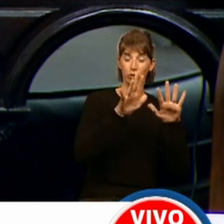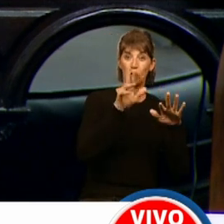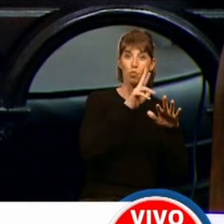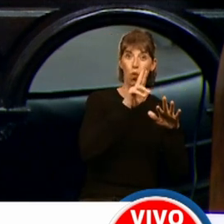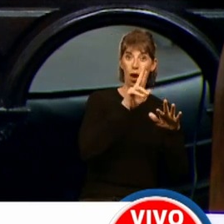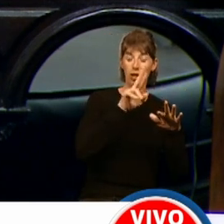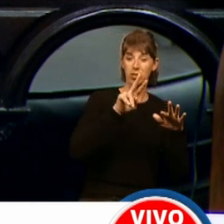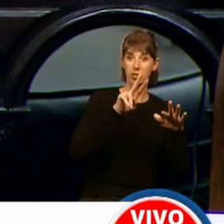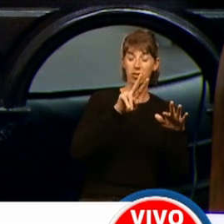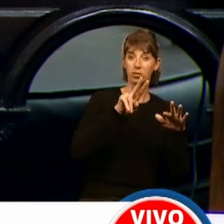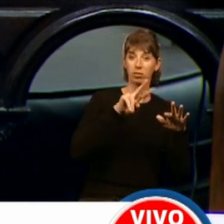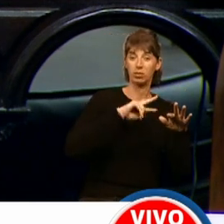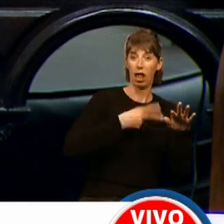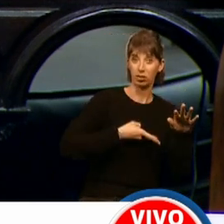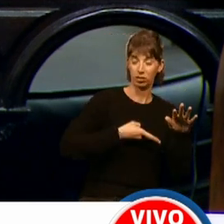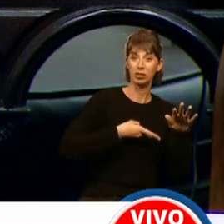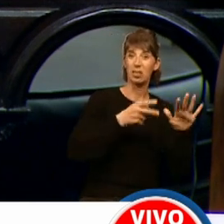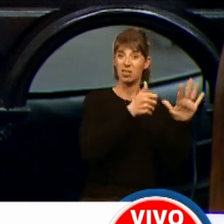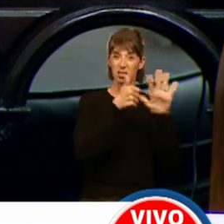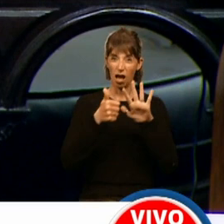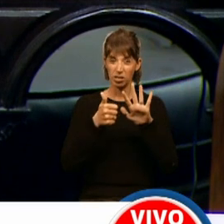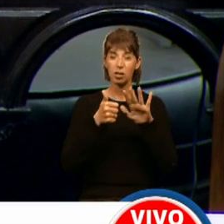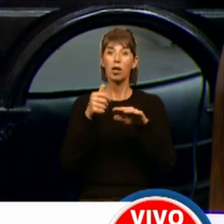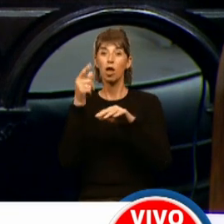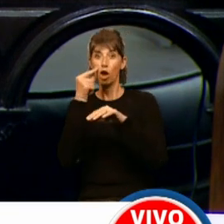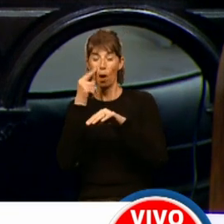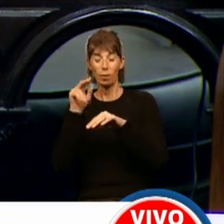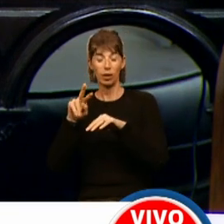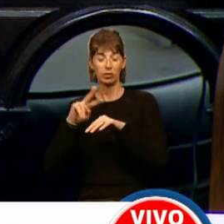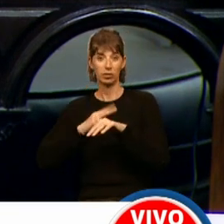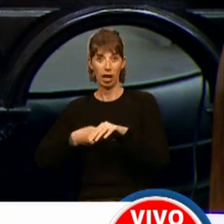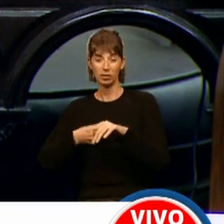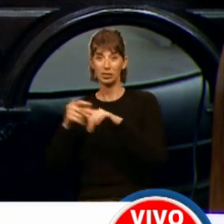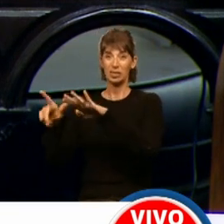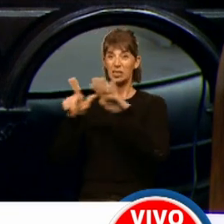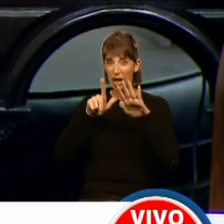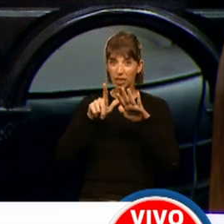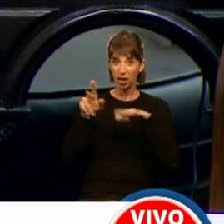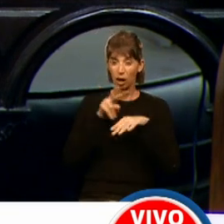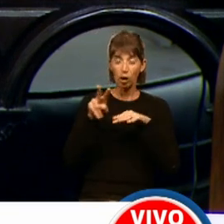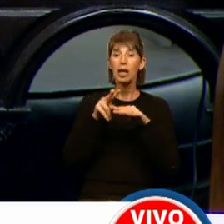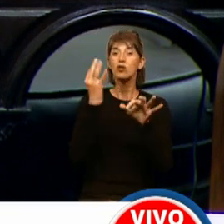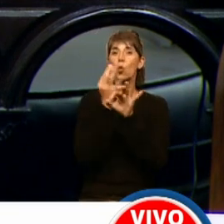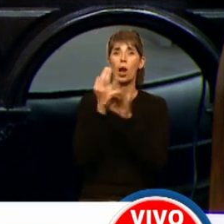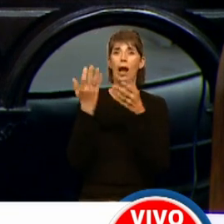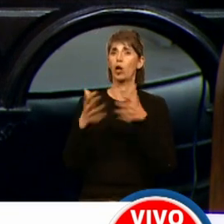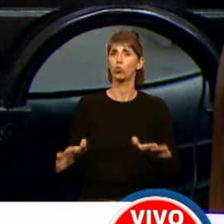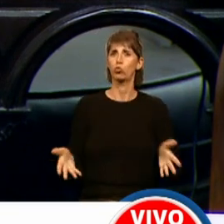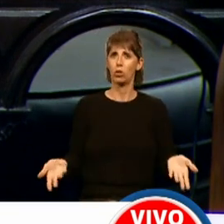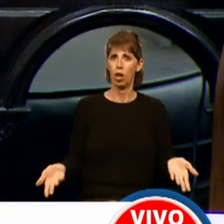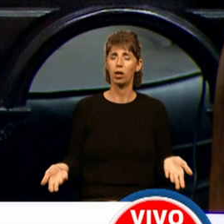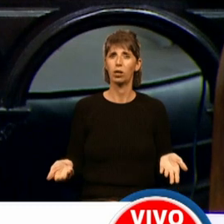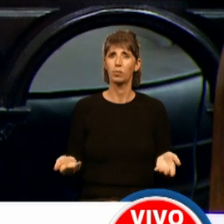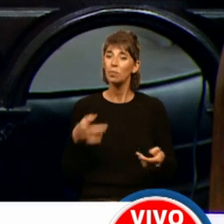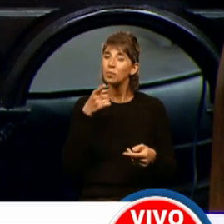trans y siete de cada diez hombres trans abandonaron la escuela y esto tiene mucho que ver